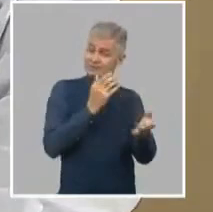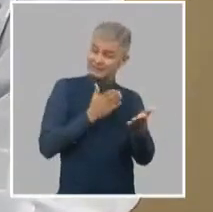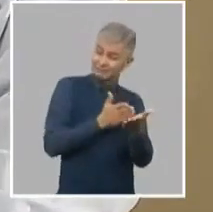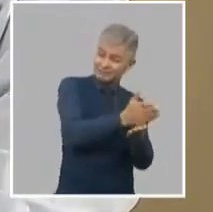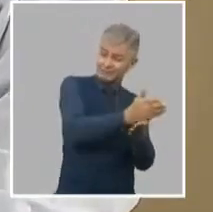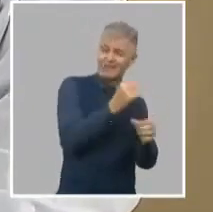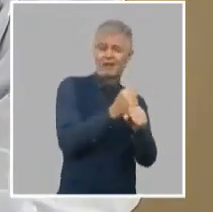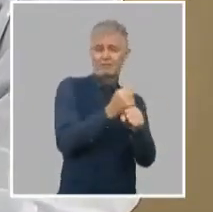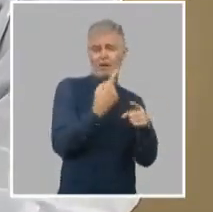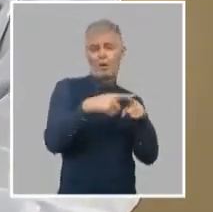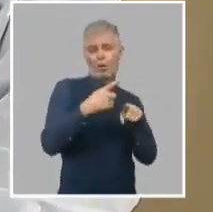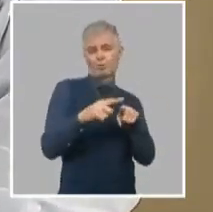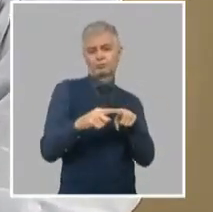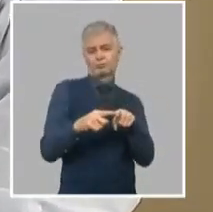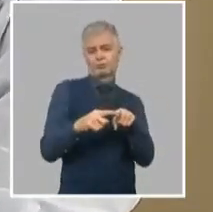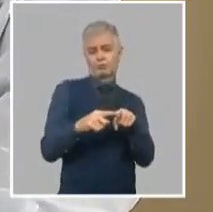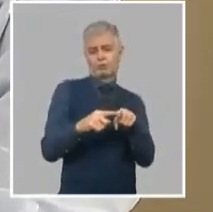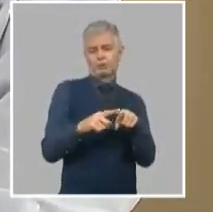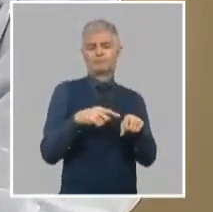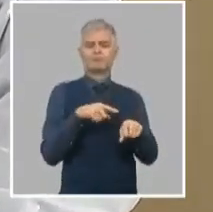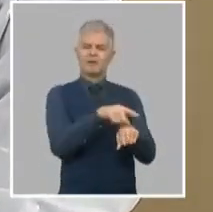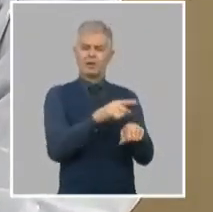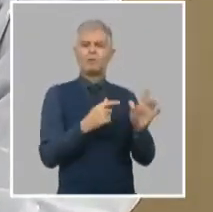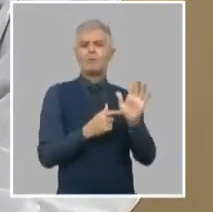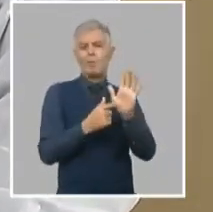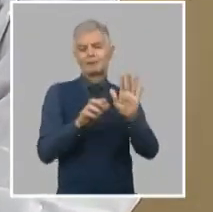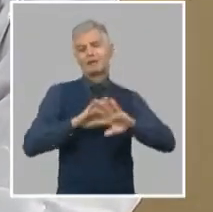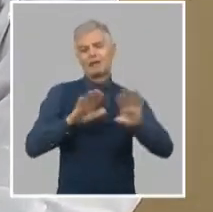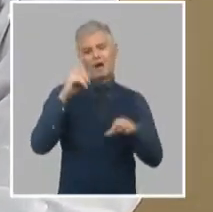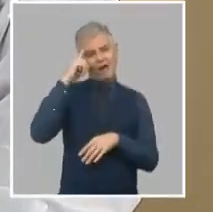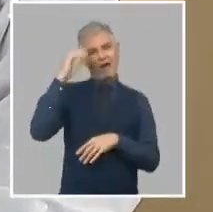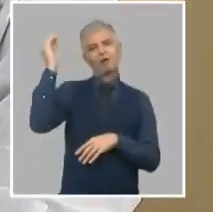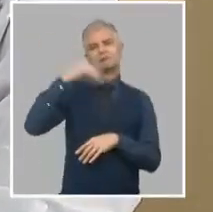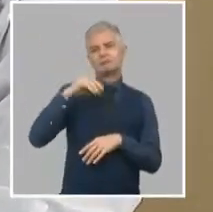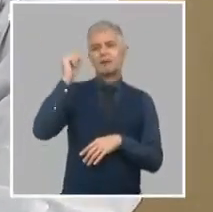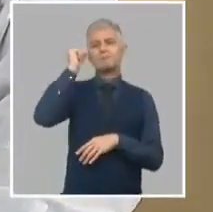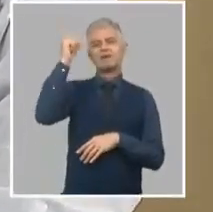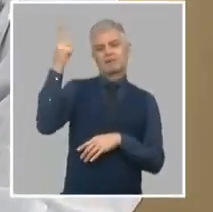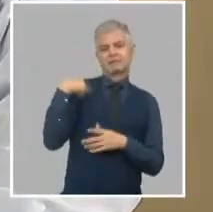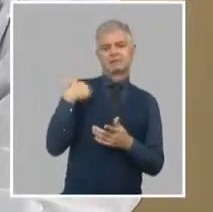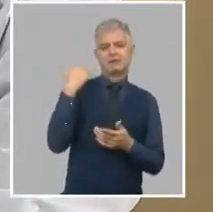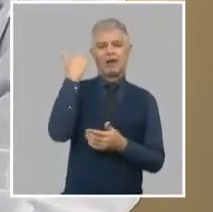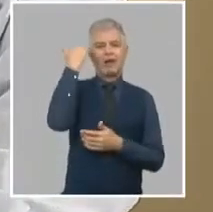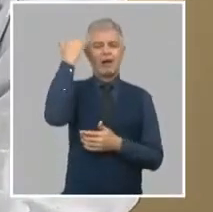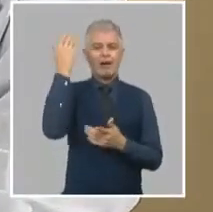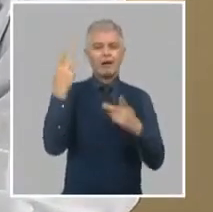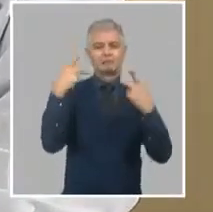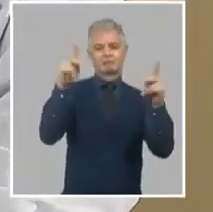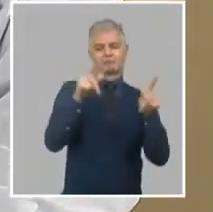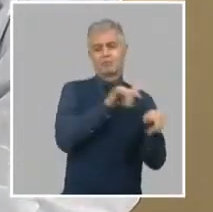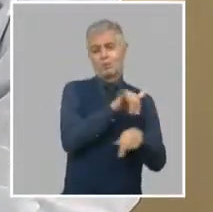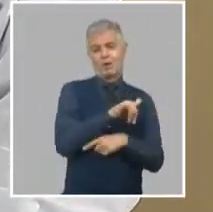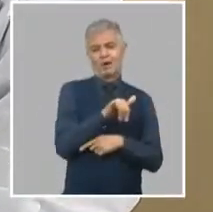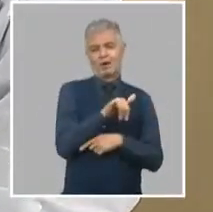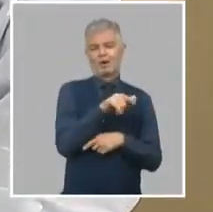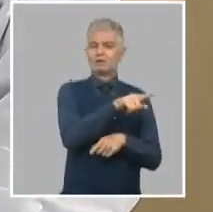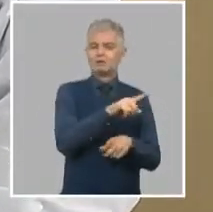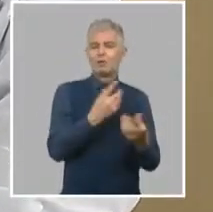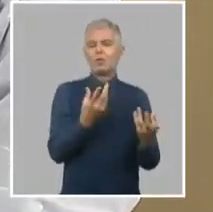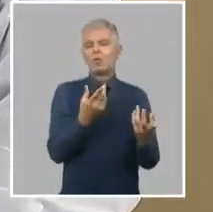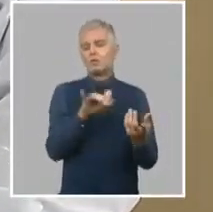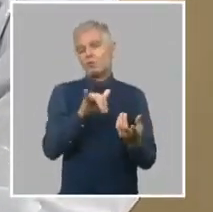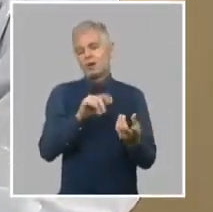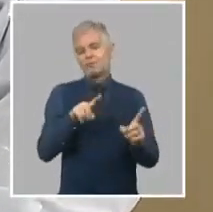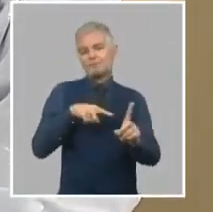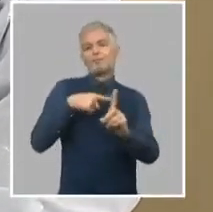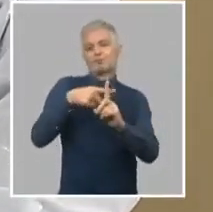médica, habiendo demostrado ya también los conocimientos que tenían, lo cual yo creo que fue positivo también para que se pudiera conocer